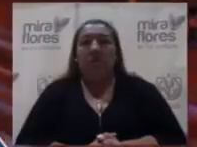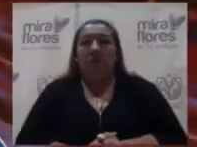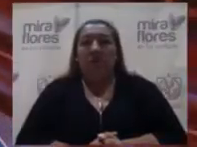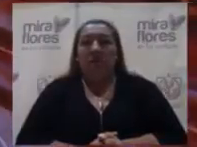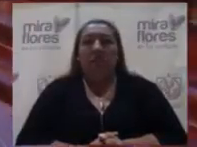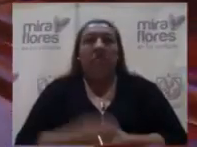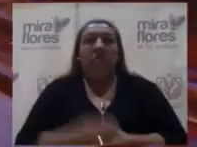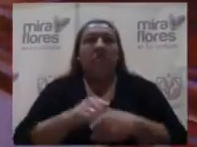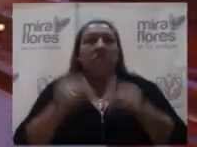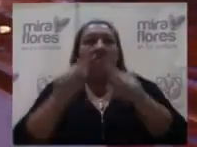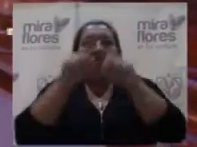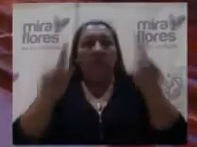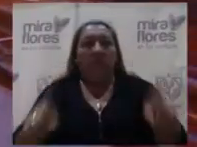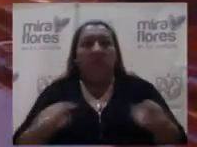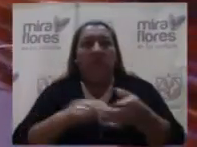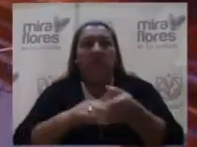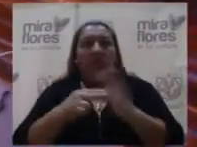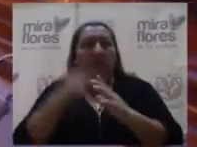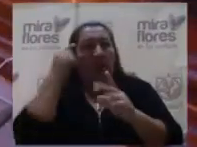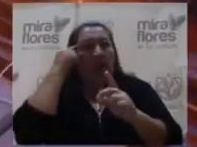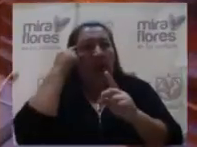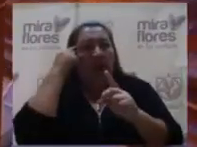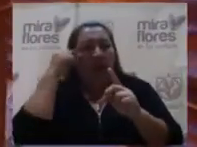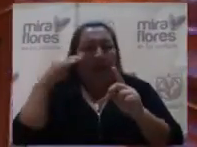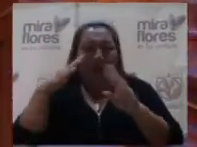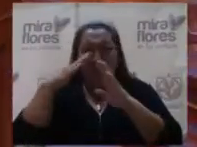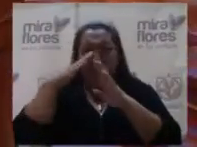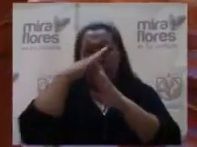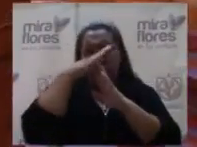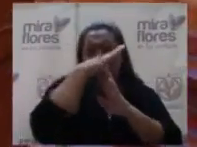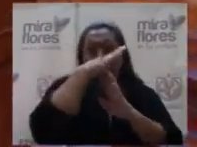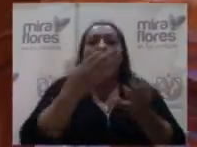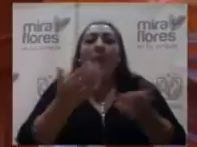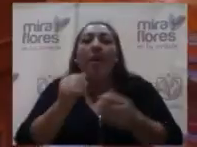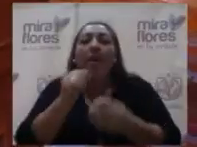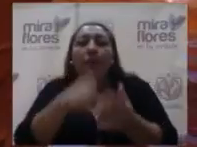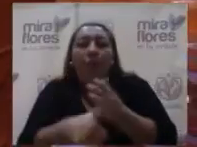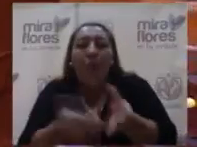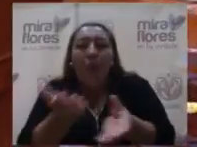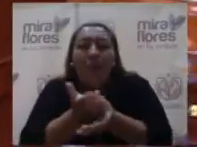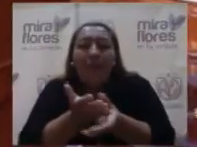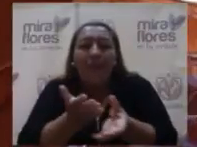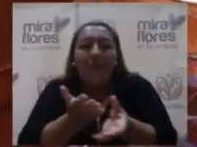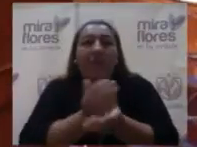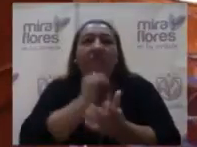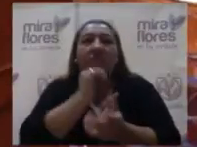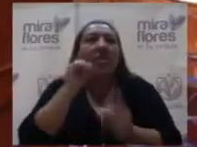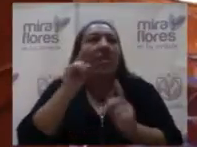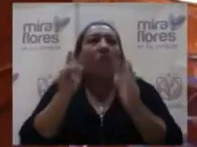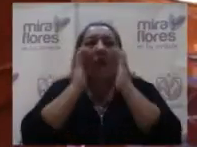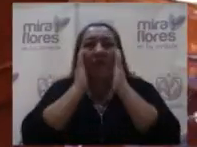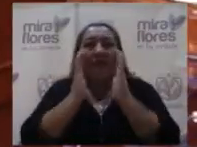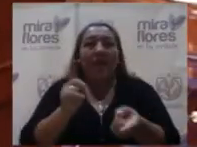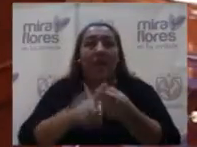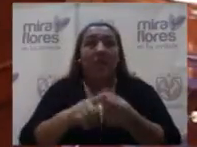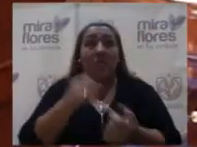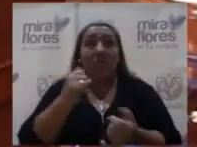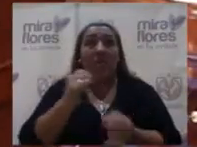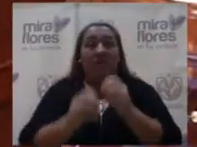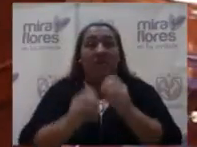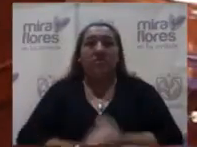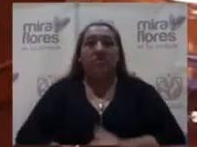En este cuadro podemos ver la evolución de los 180 expedientes encontrados que no habían sido atendidos hasta la fecha